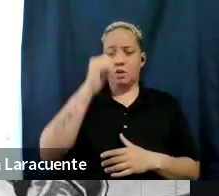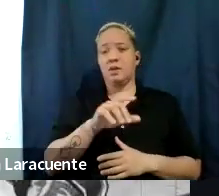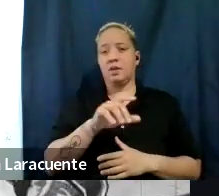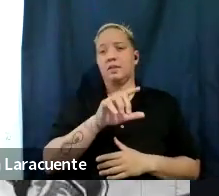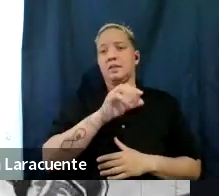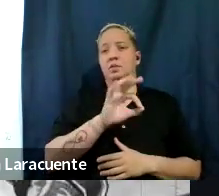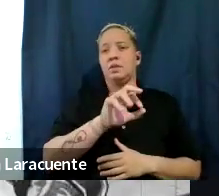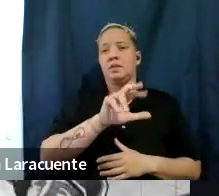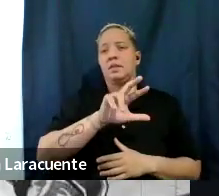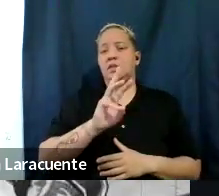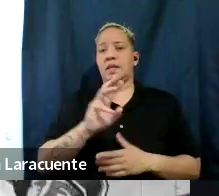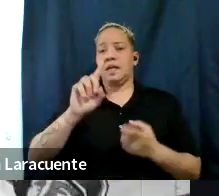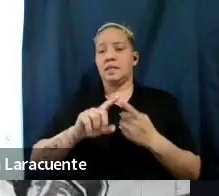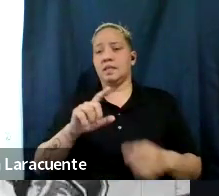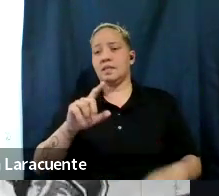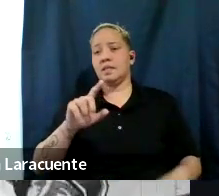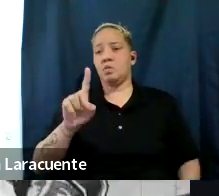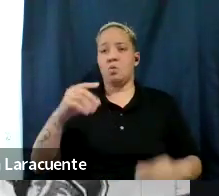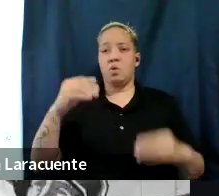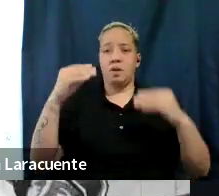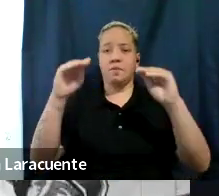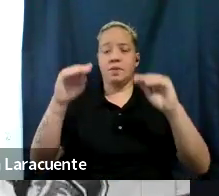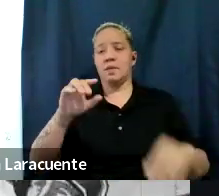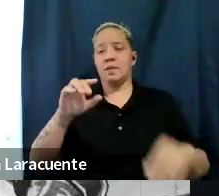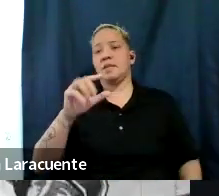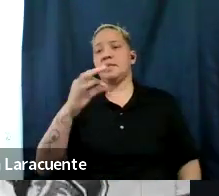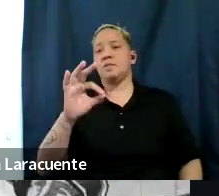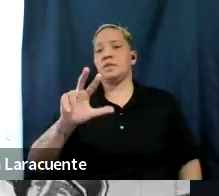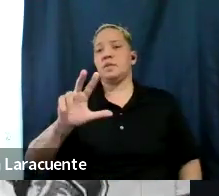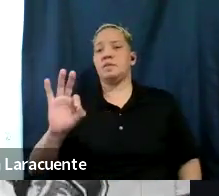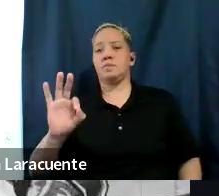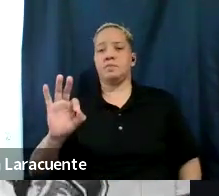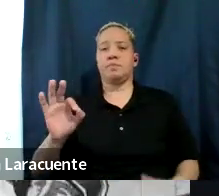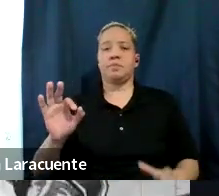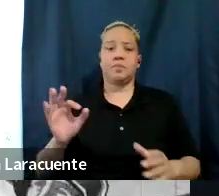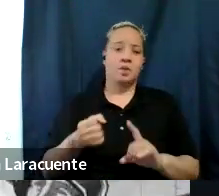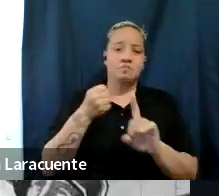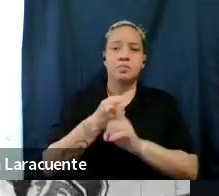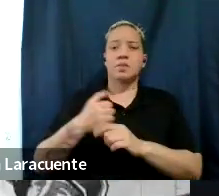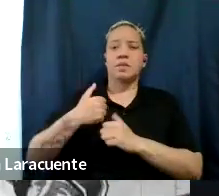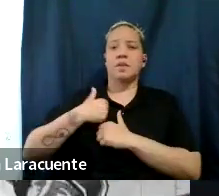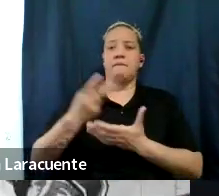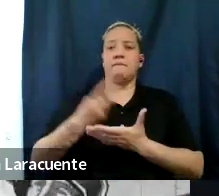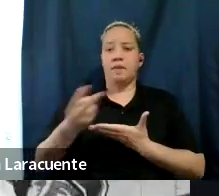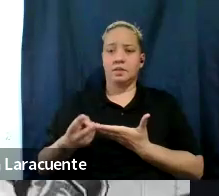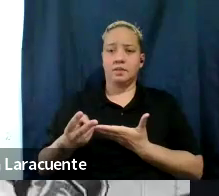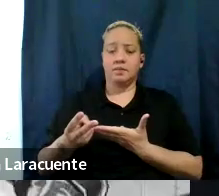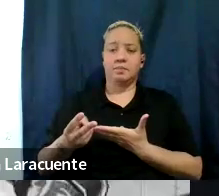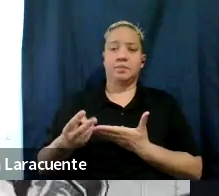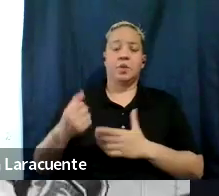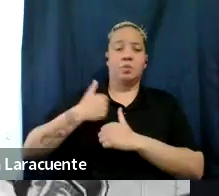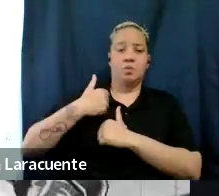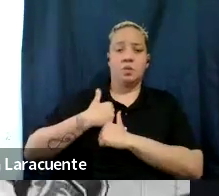de 1939, viene motivada por el golpe militar fallido. O sea que los militares que dieron